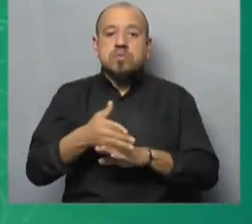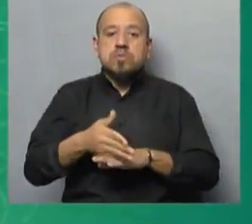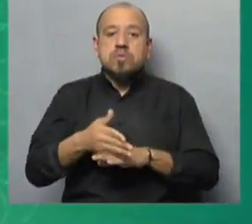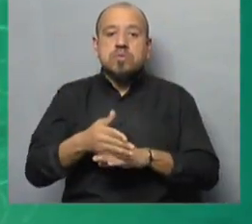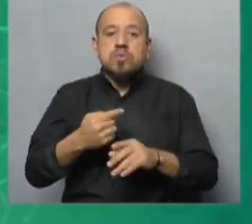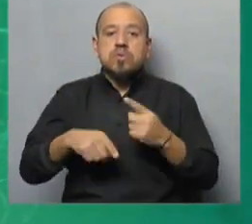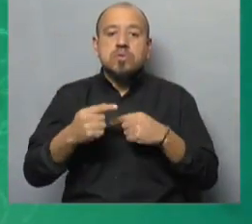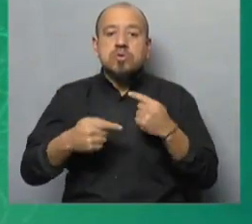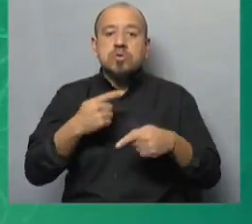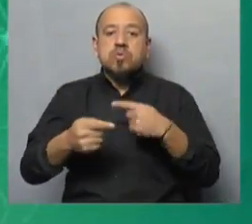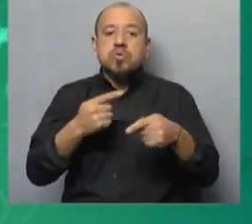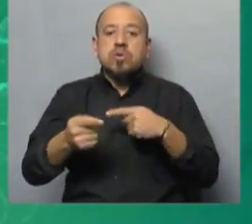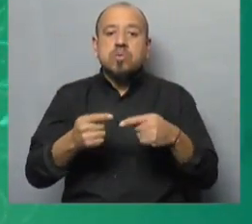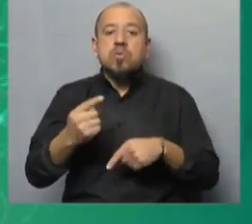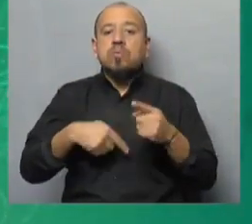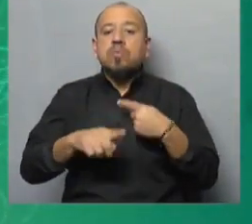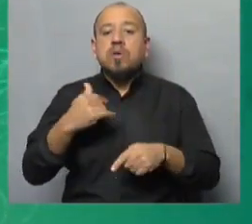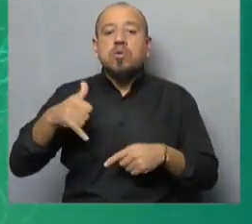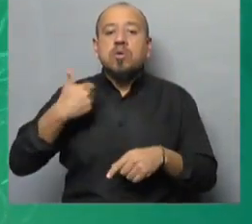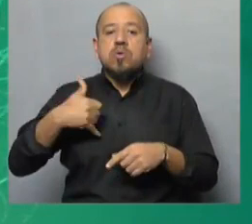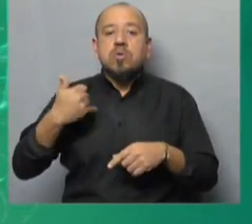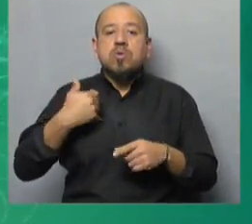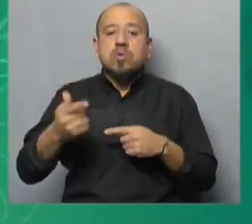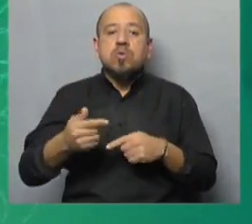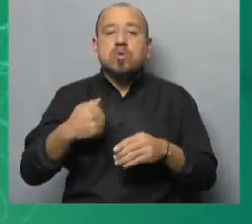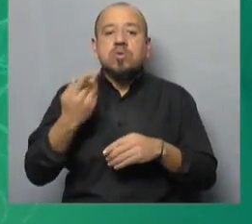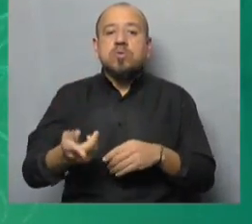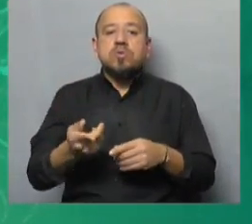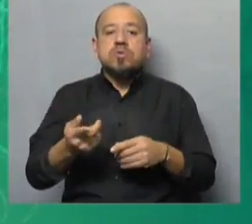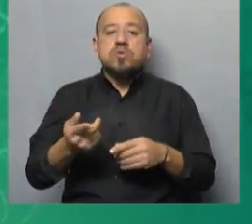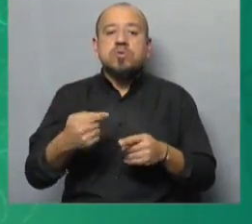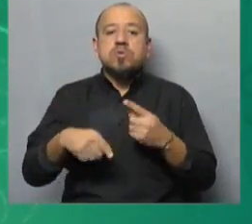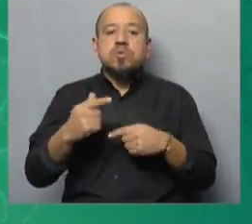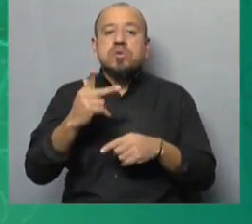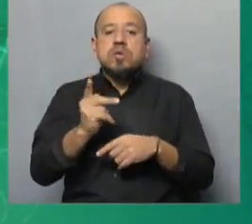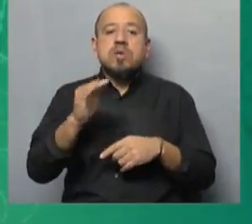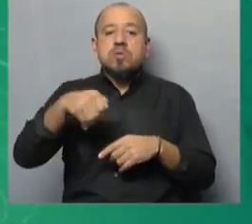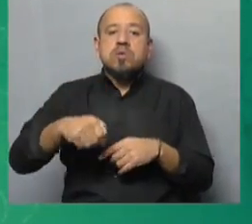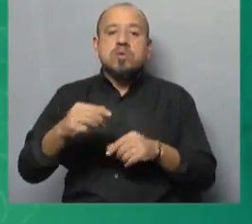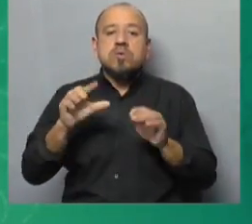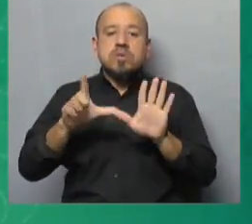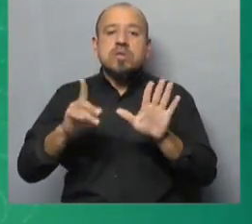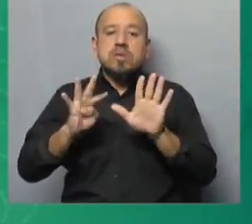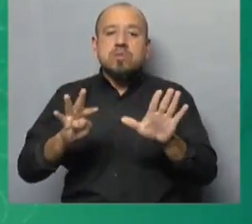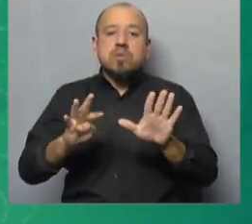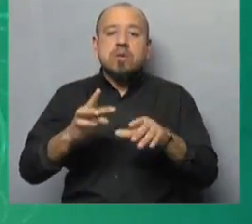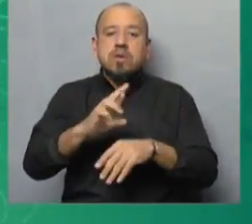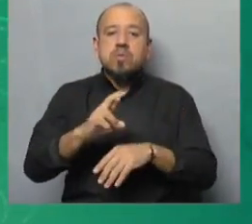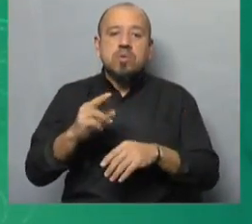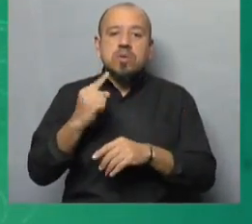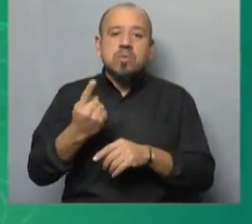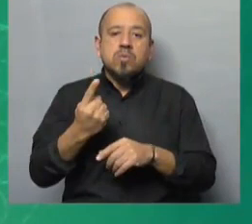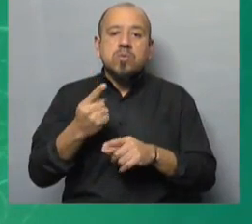ómnibus siguió su recorrido pero el joven fue atropellado por un auto a la altura del kilómetro 79 de la ruta 1 lo que le